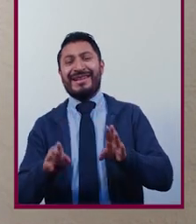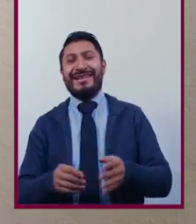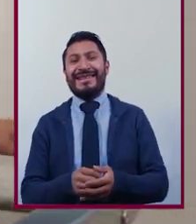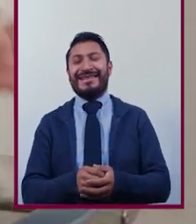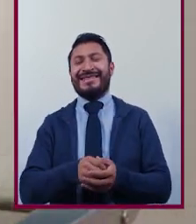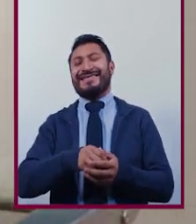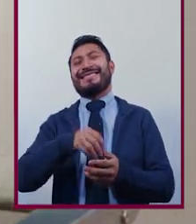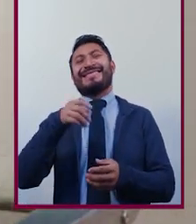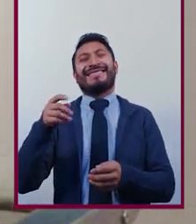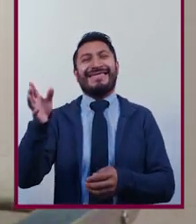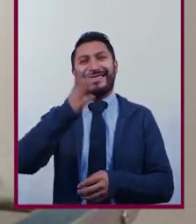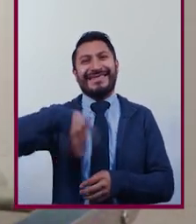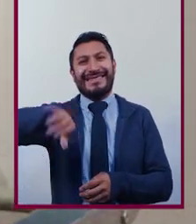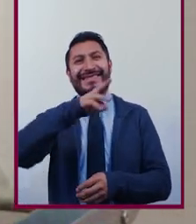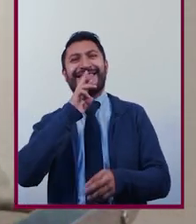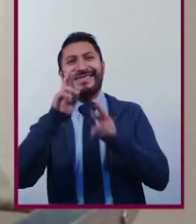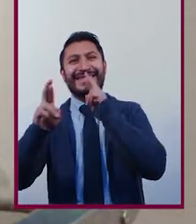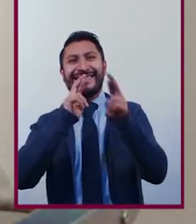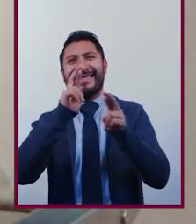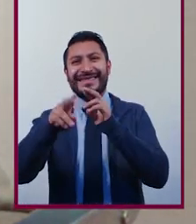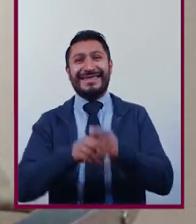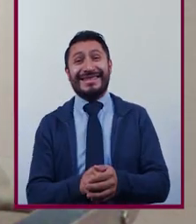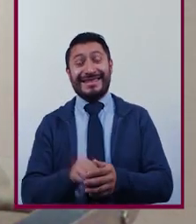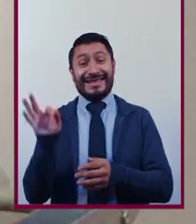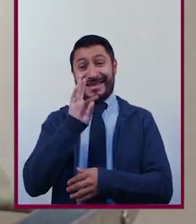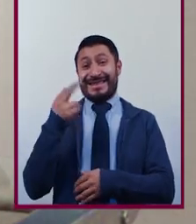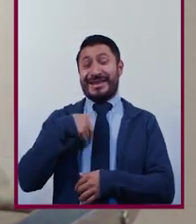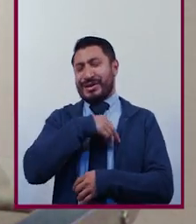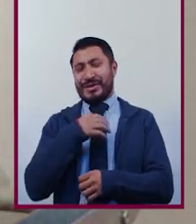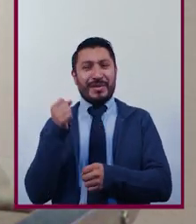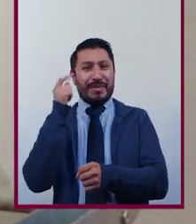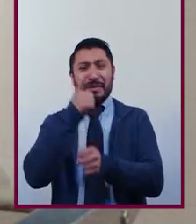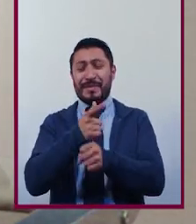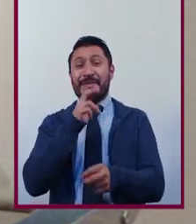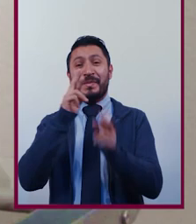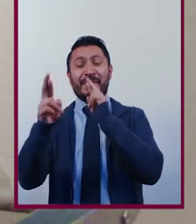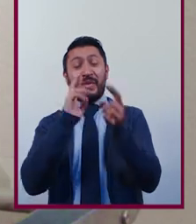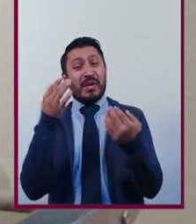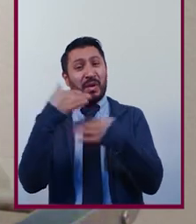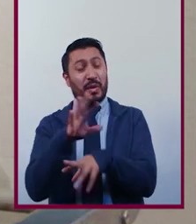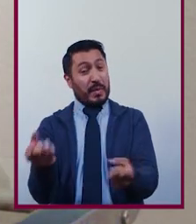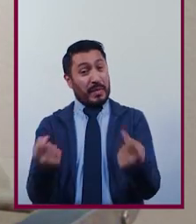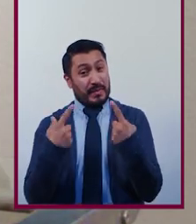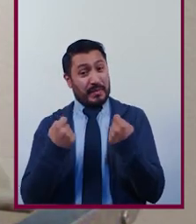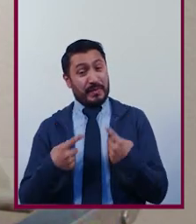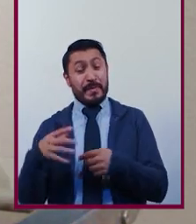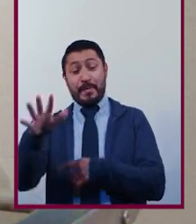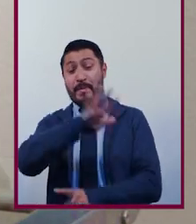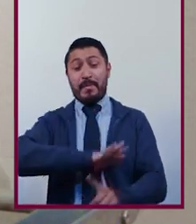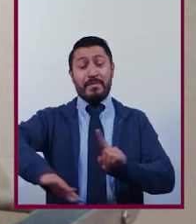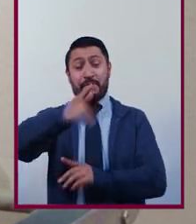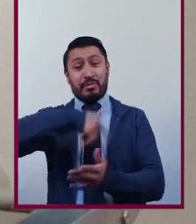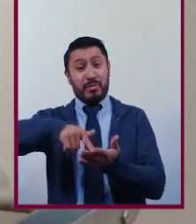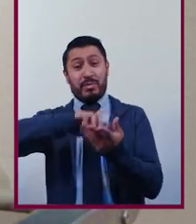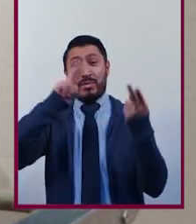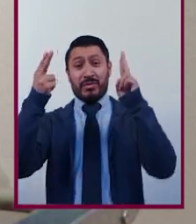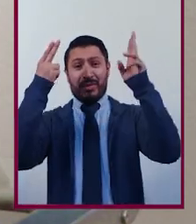de respuestas. ¿Quién quita? Y encontramos algunas respuestas sobre nosotros mismos y nuestro lugar en el